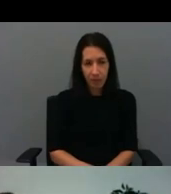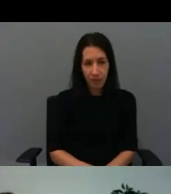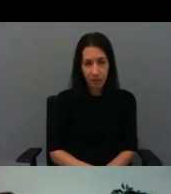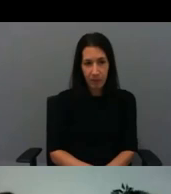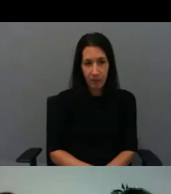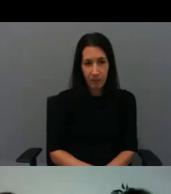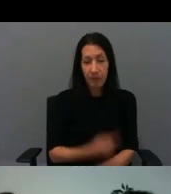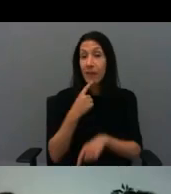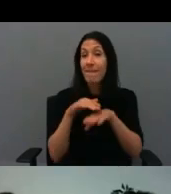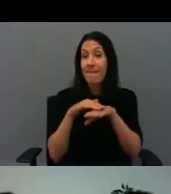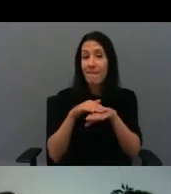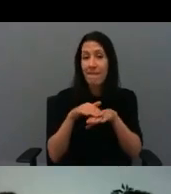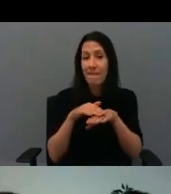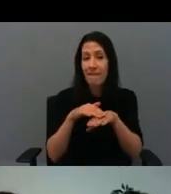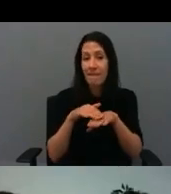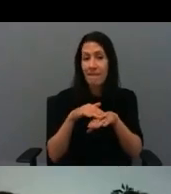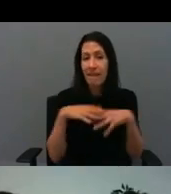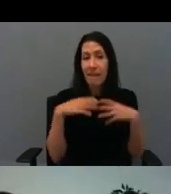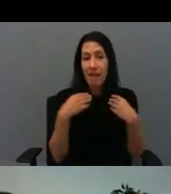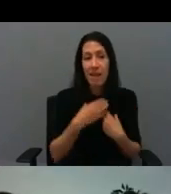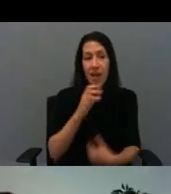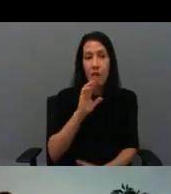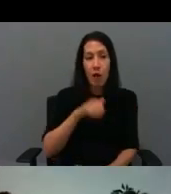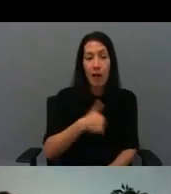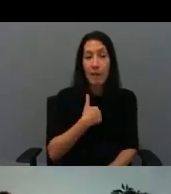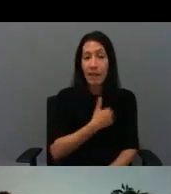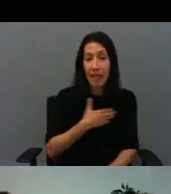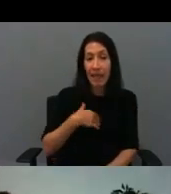Perdón, es que estaba Carmen, que estaba tomando la decisión